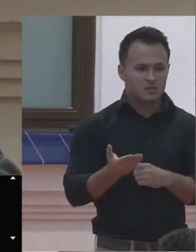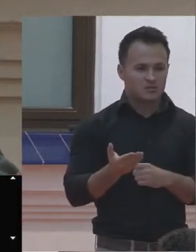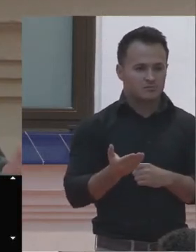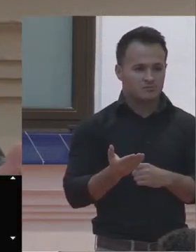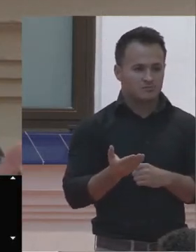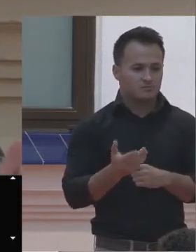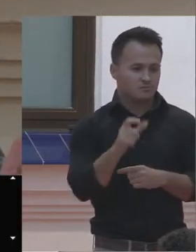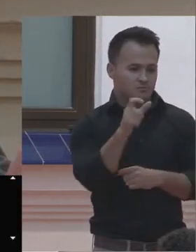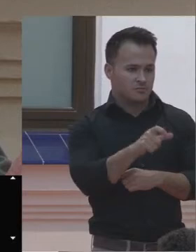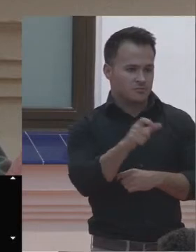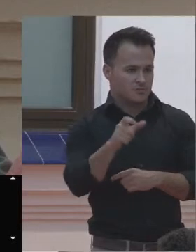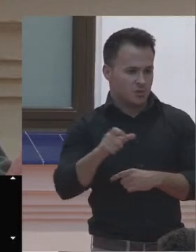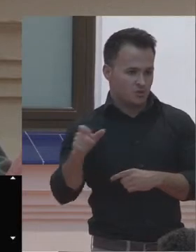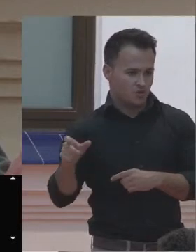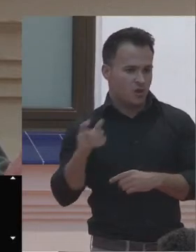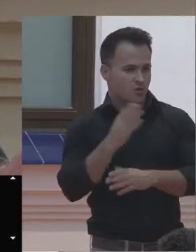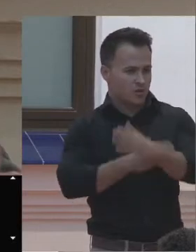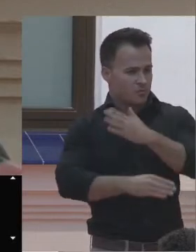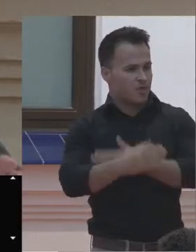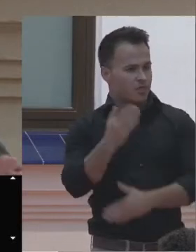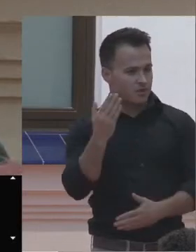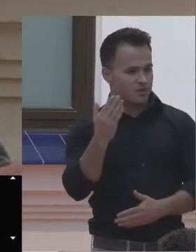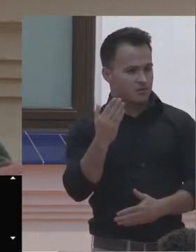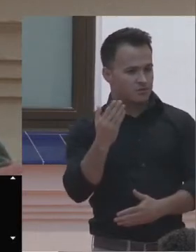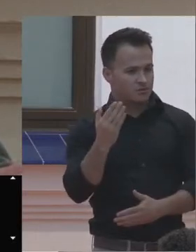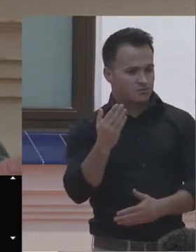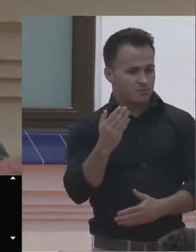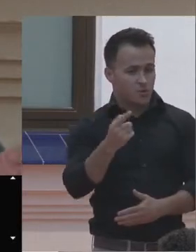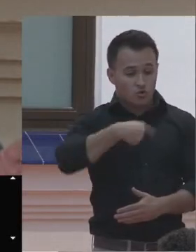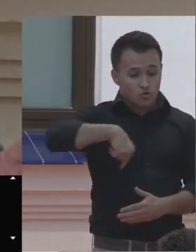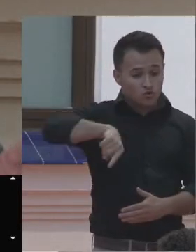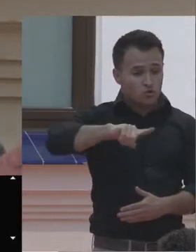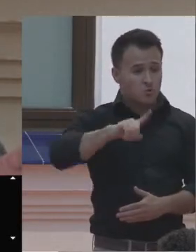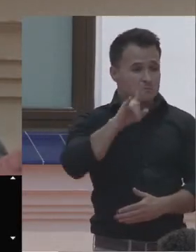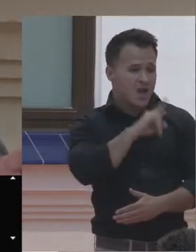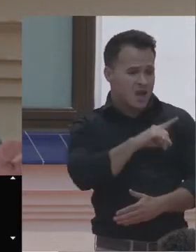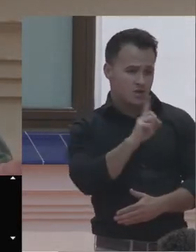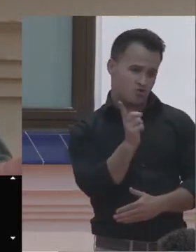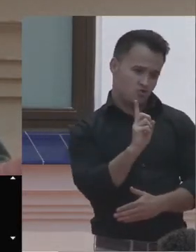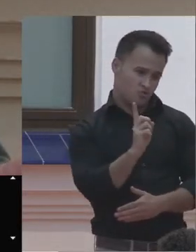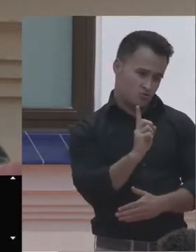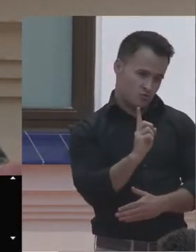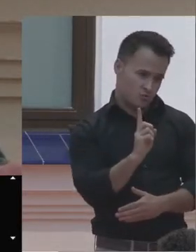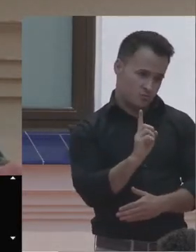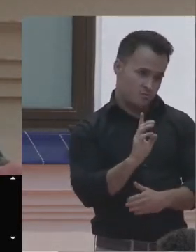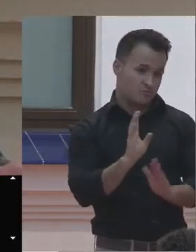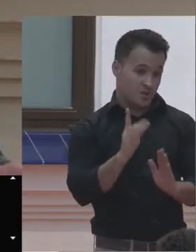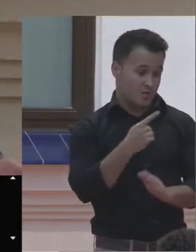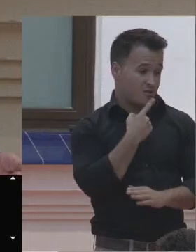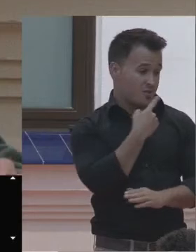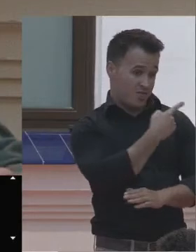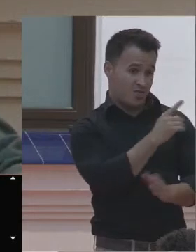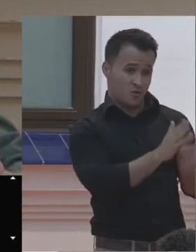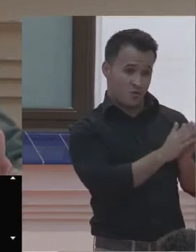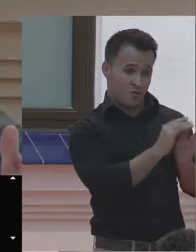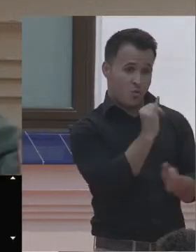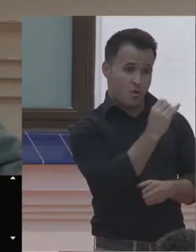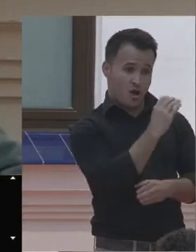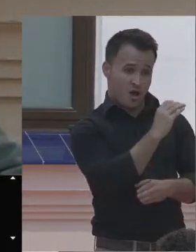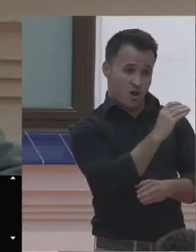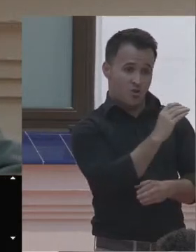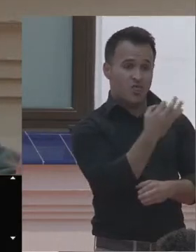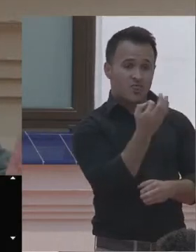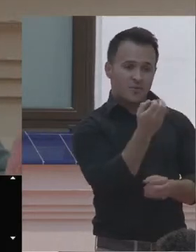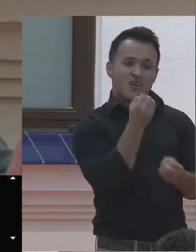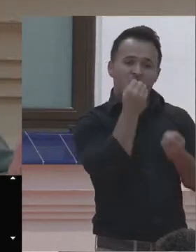las personas con discapacidad. Es decir, no estamos mal, pero lo que dice Juan Carlos de que tenemos que